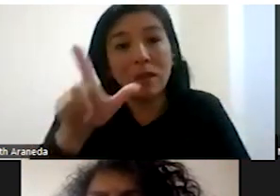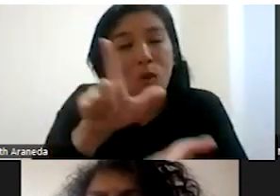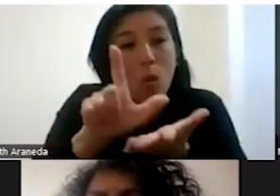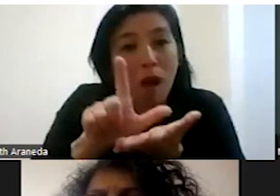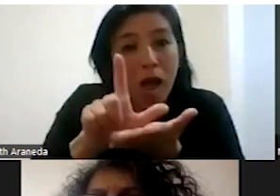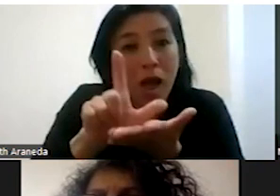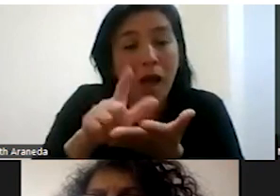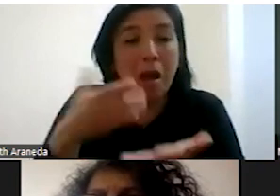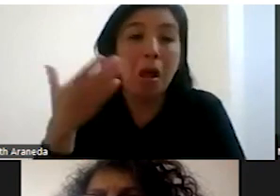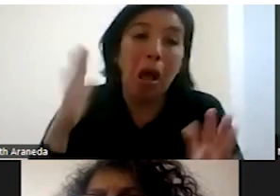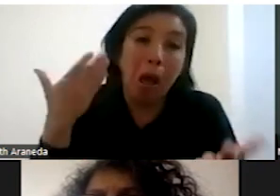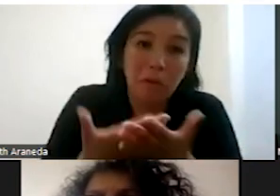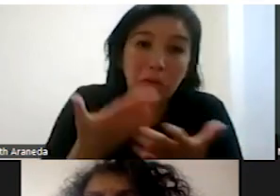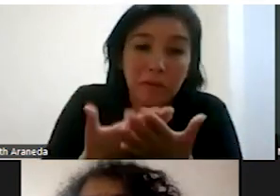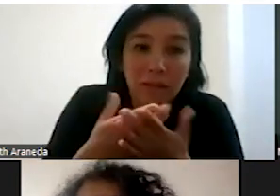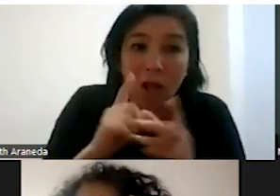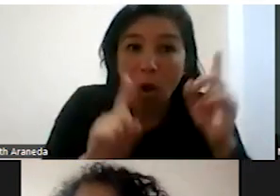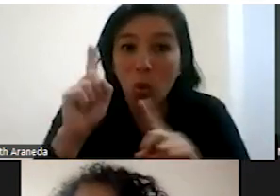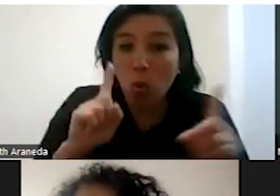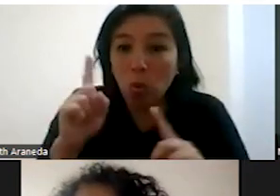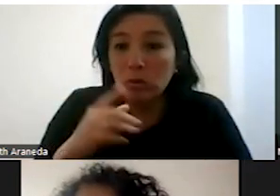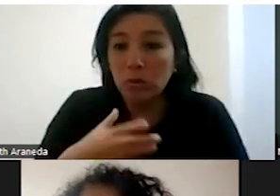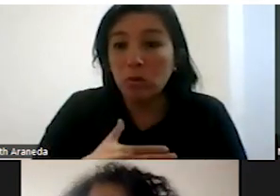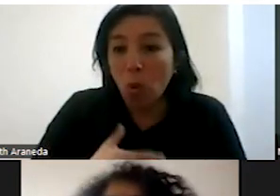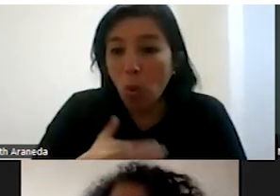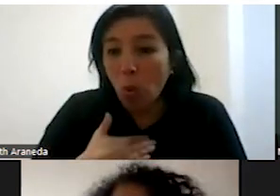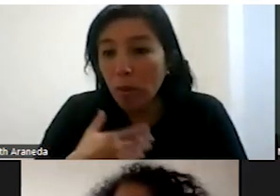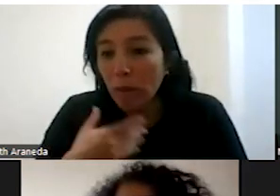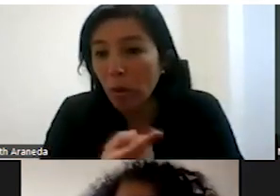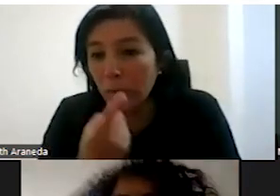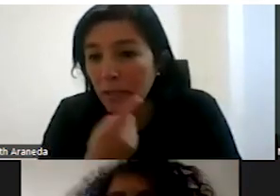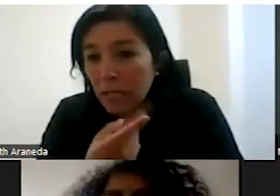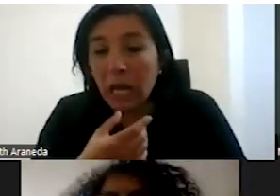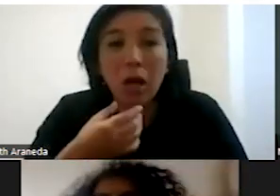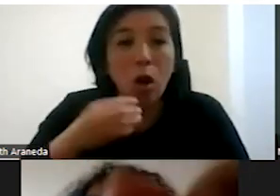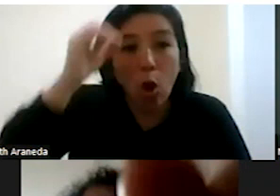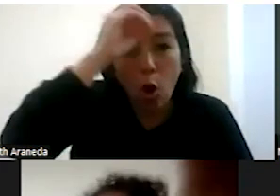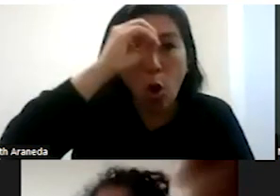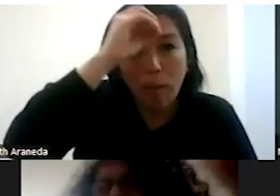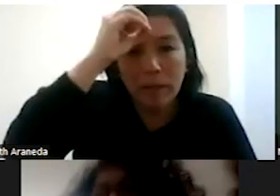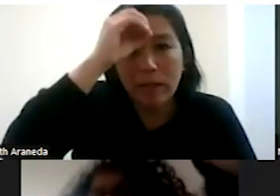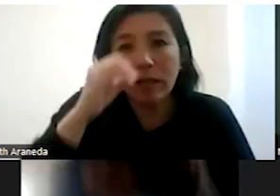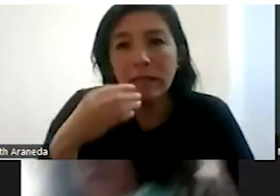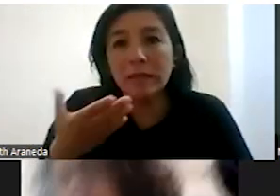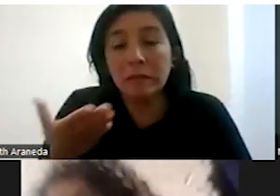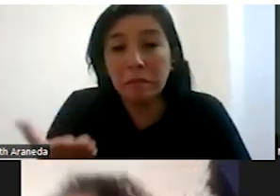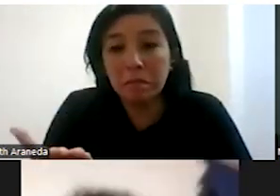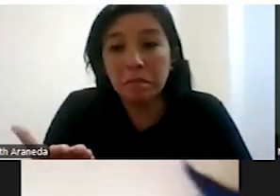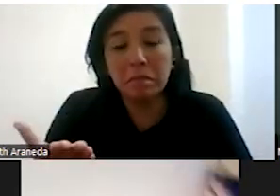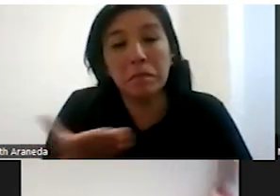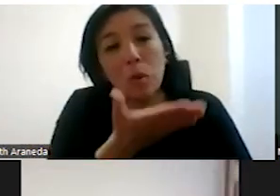nuestros participantes se animan a conversar, que también es lo que nos convoca hoy día, aparte de la charla de